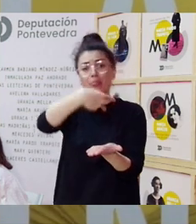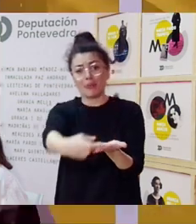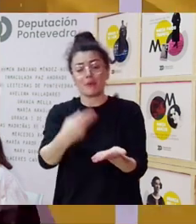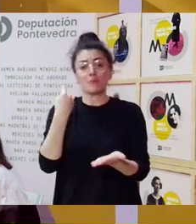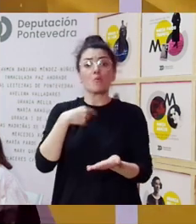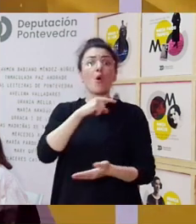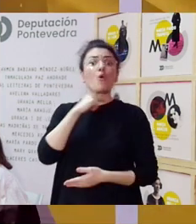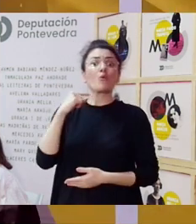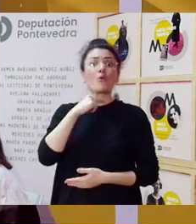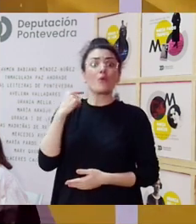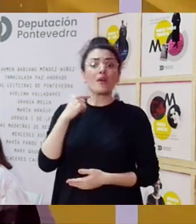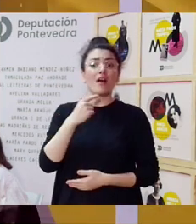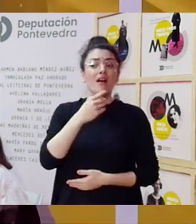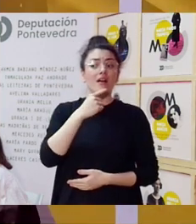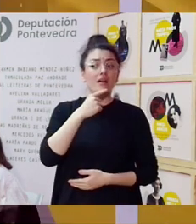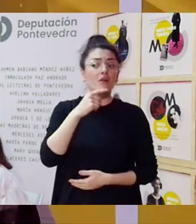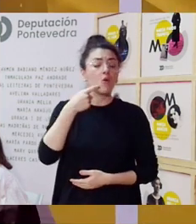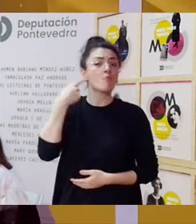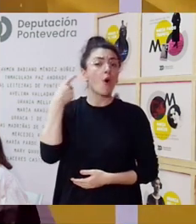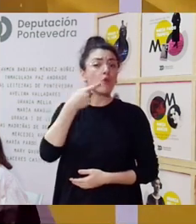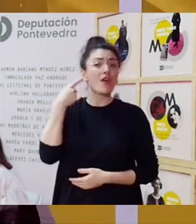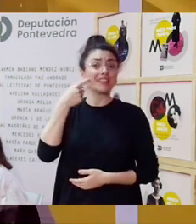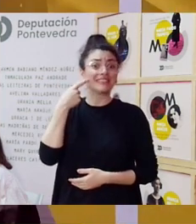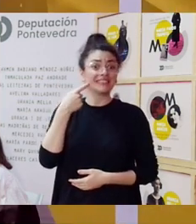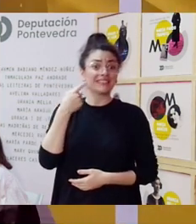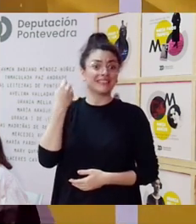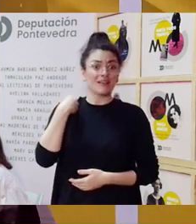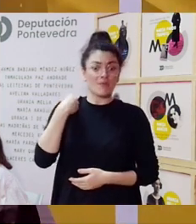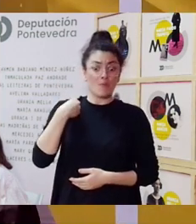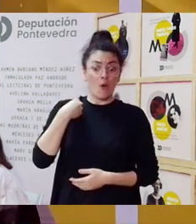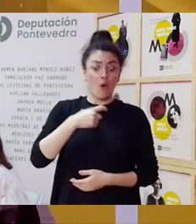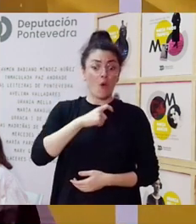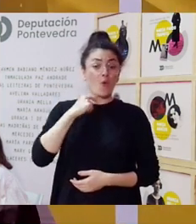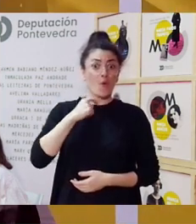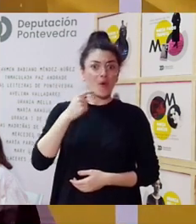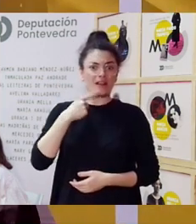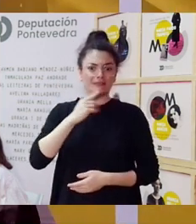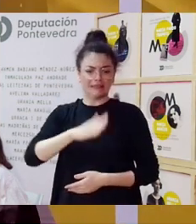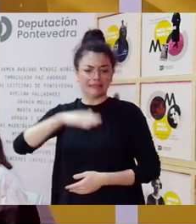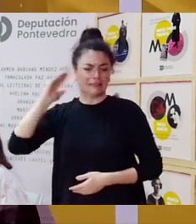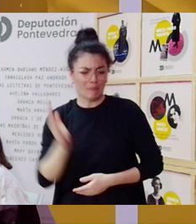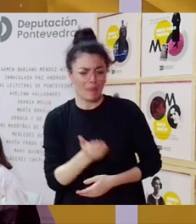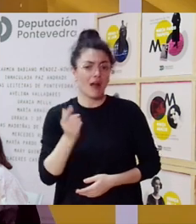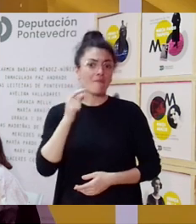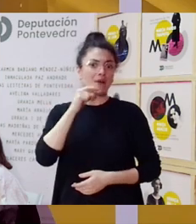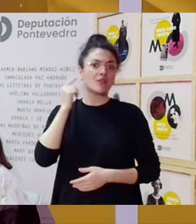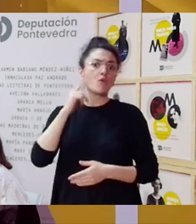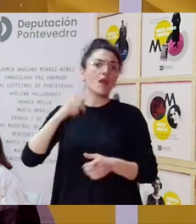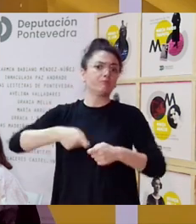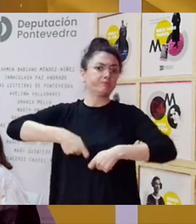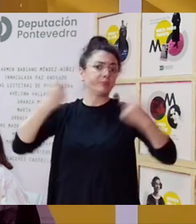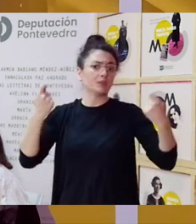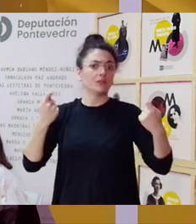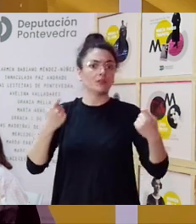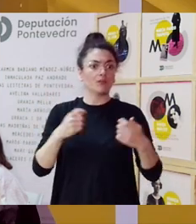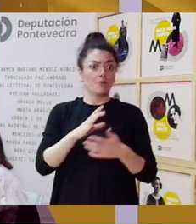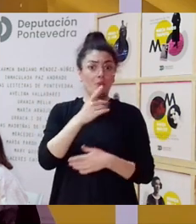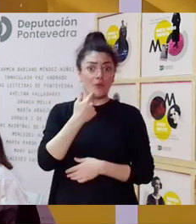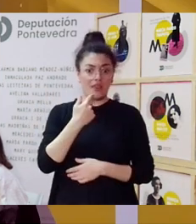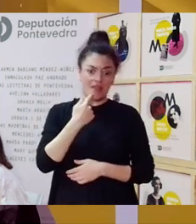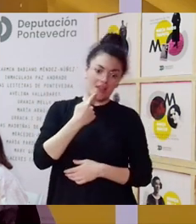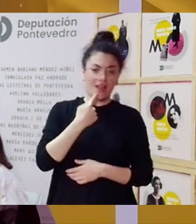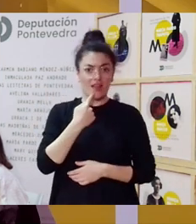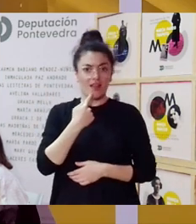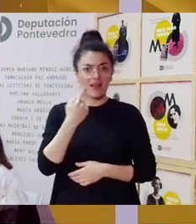Bouzas partiulle a mandíbula co bastón, porque odiaba. Ti mira un cura, era un cura castrense, que ainda viviu